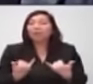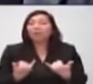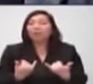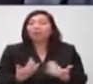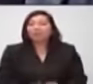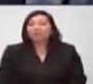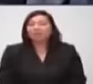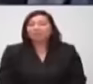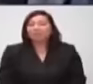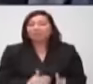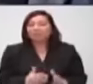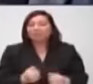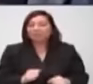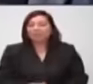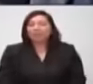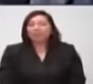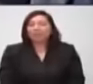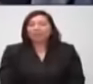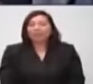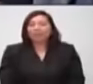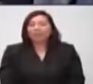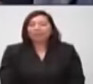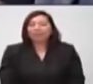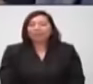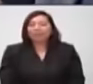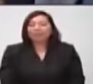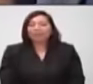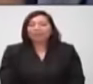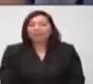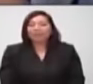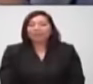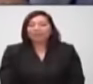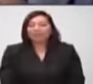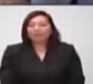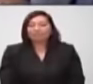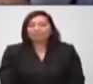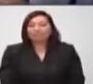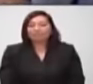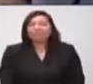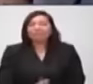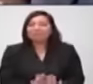hacen pues mártires de la democracia. Señor presidente, eso es todo lo que quería aportar. Muchas gracias.